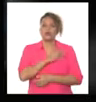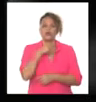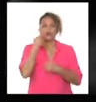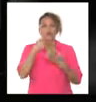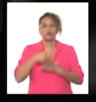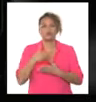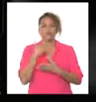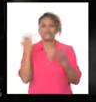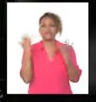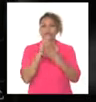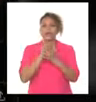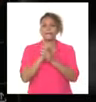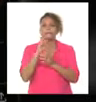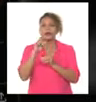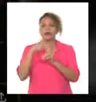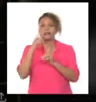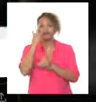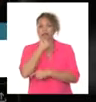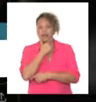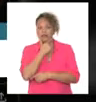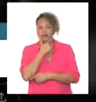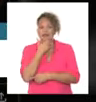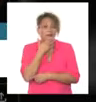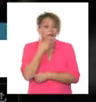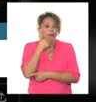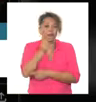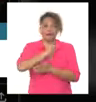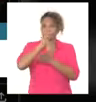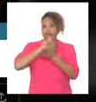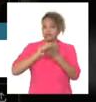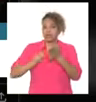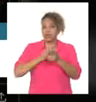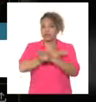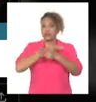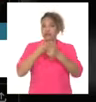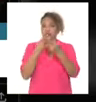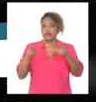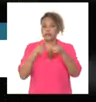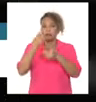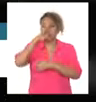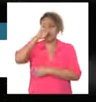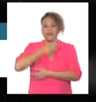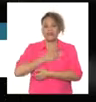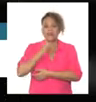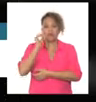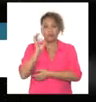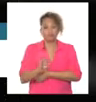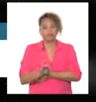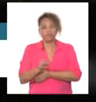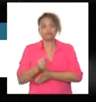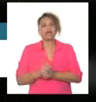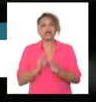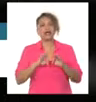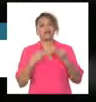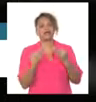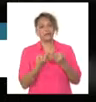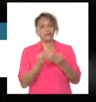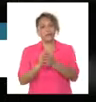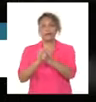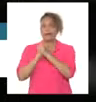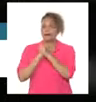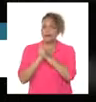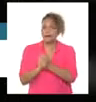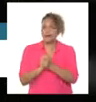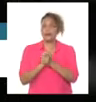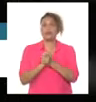Marta Valdés, una de las más grandes compositoras de la historia musical de nuestro país. Llegue a su familia, a sus amigos, a